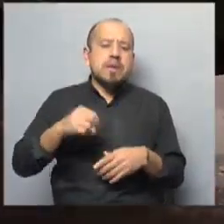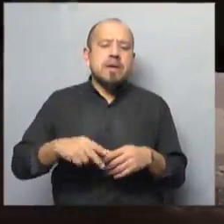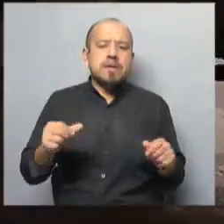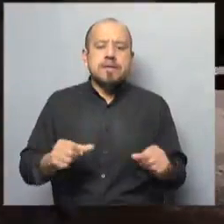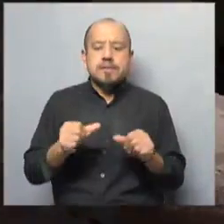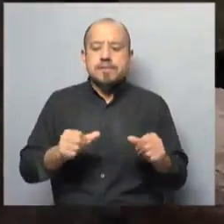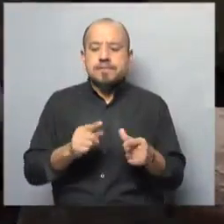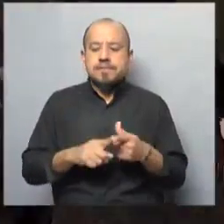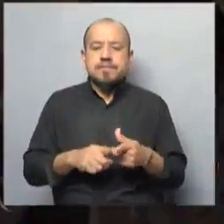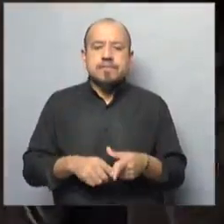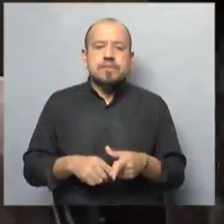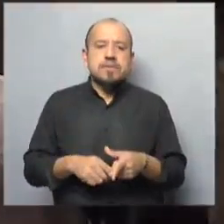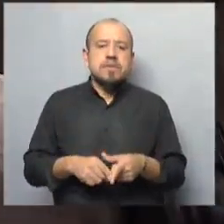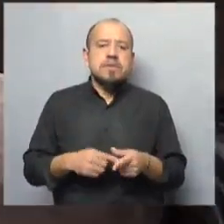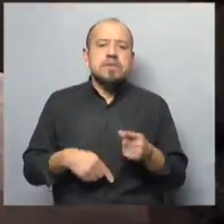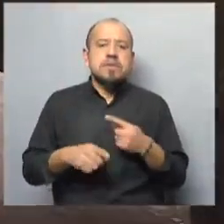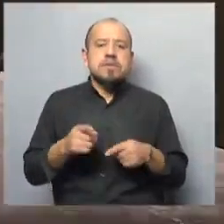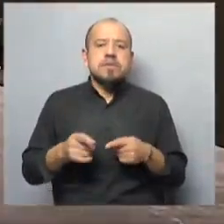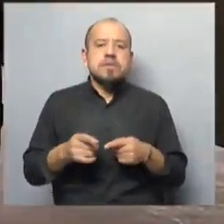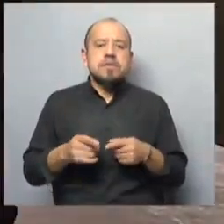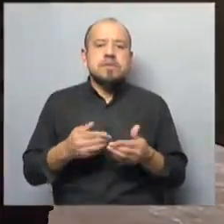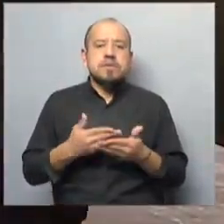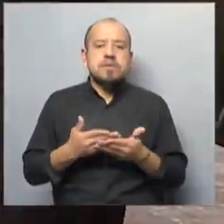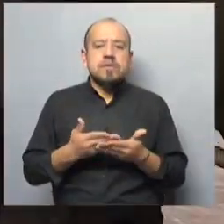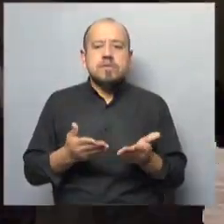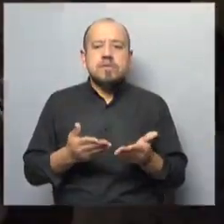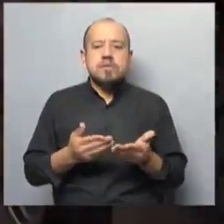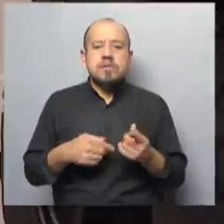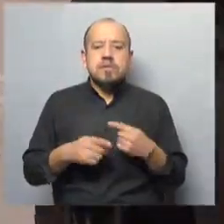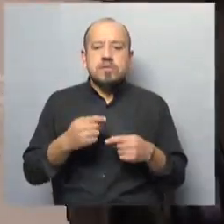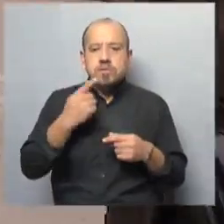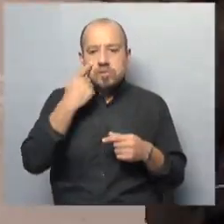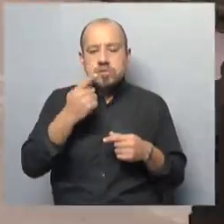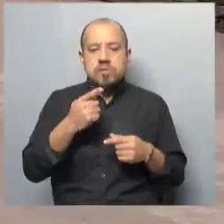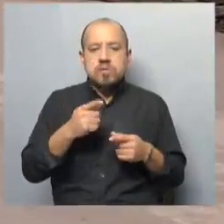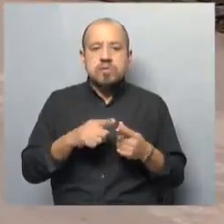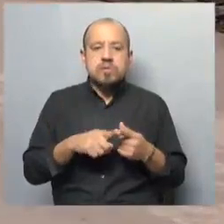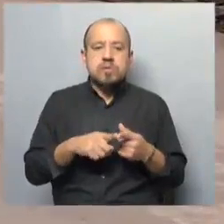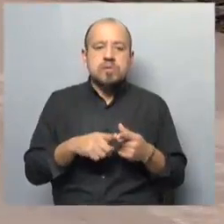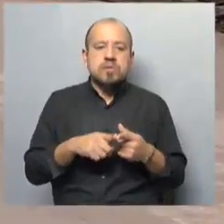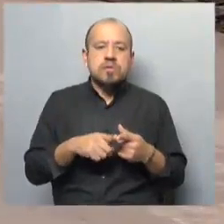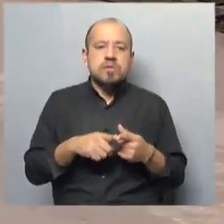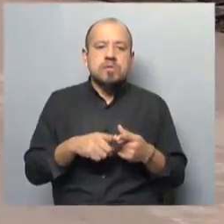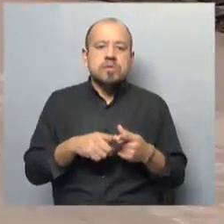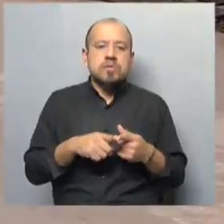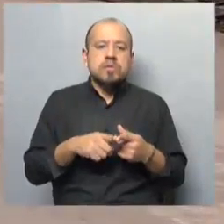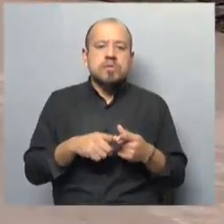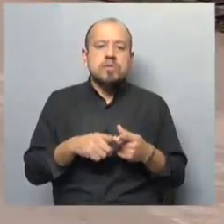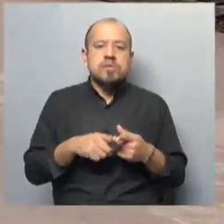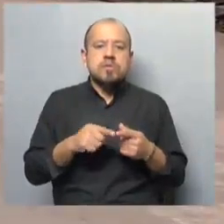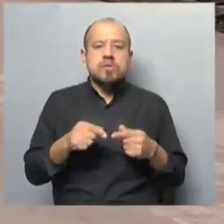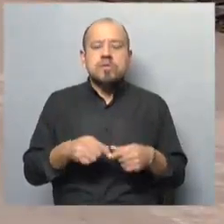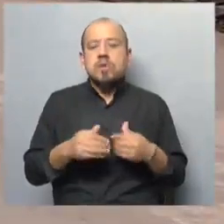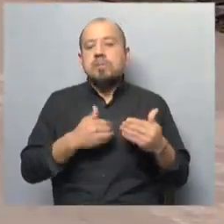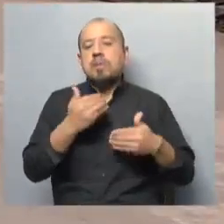que lo tiene conforme a él, aunque los resultados todavía no se ven. A propósito de esto, vamos a hablar más en